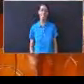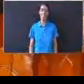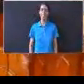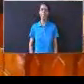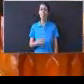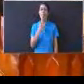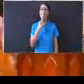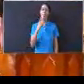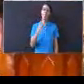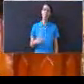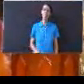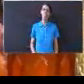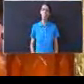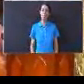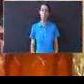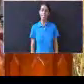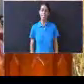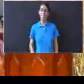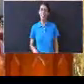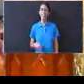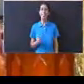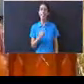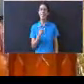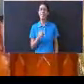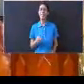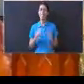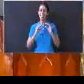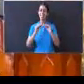Dígame quién le enseñó a parquear, hermanito. Nada más.